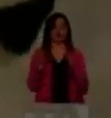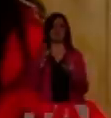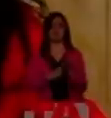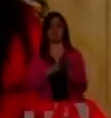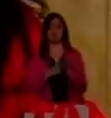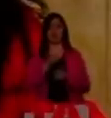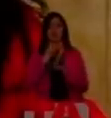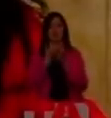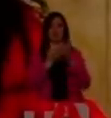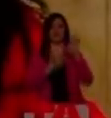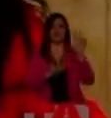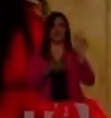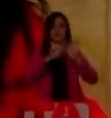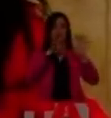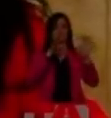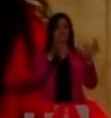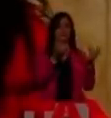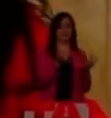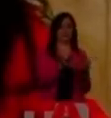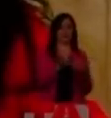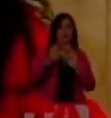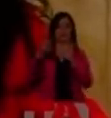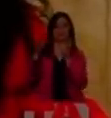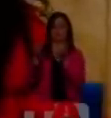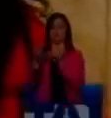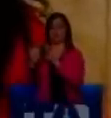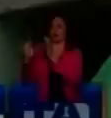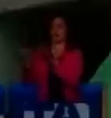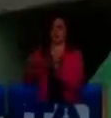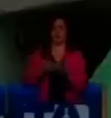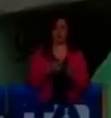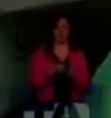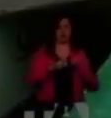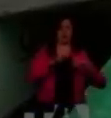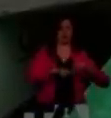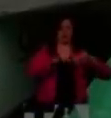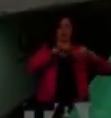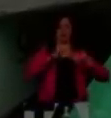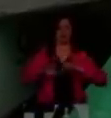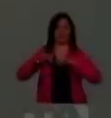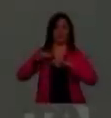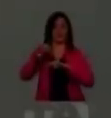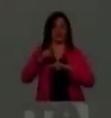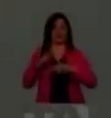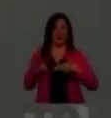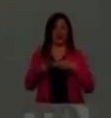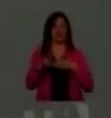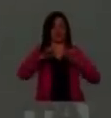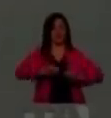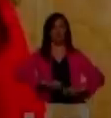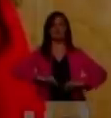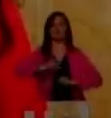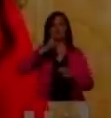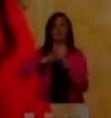arqueológicos son 3 cámaras construidas en Cangagua. Y estos podrían interferir en la construcción del metro de